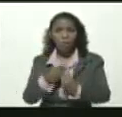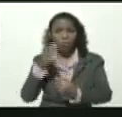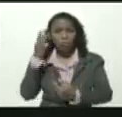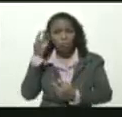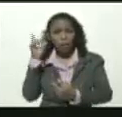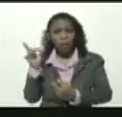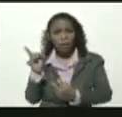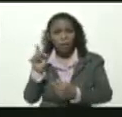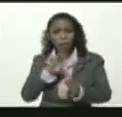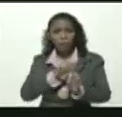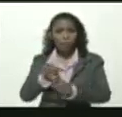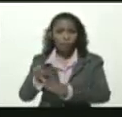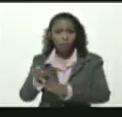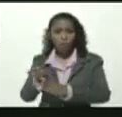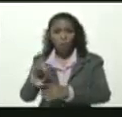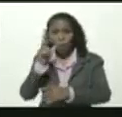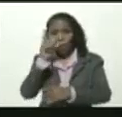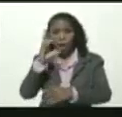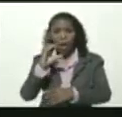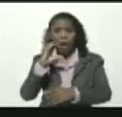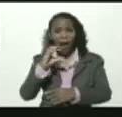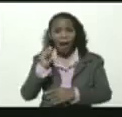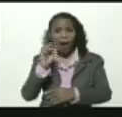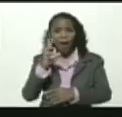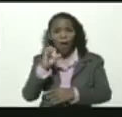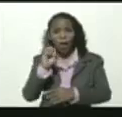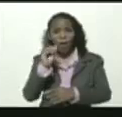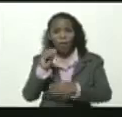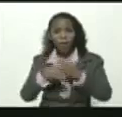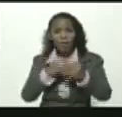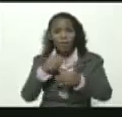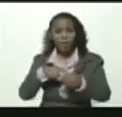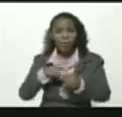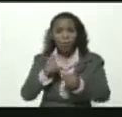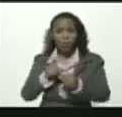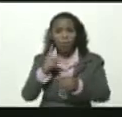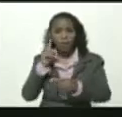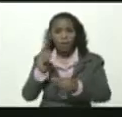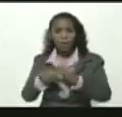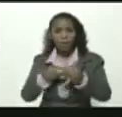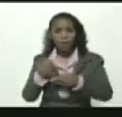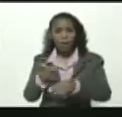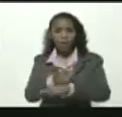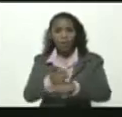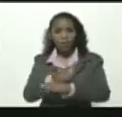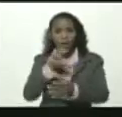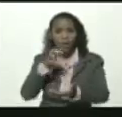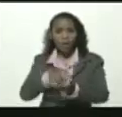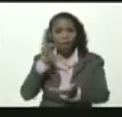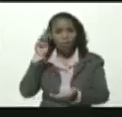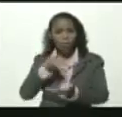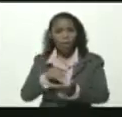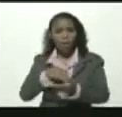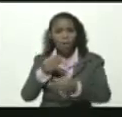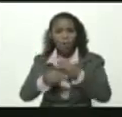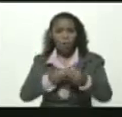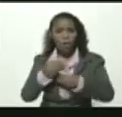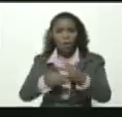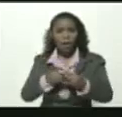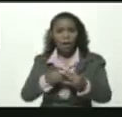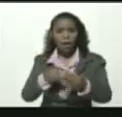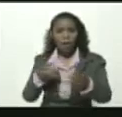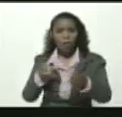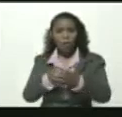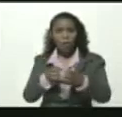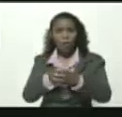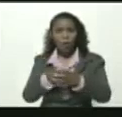en el apartado de Carlos Ocariz, quien declinó el pasado jueves a la candidatura a la gobernación del estado Miranda. ¿Cómo quedarían los partidos